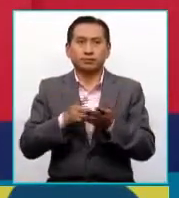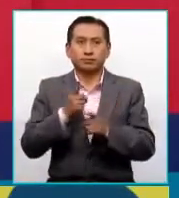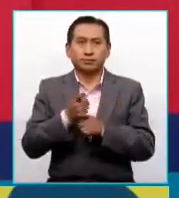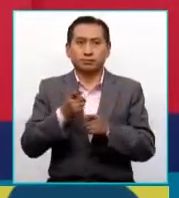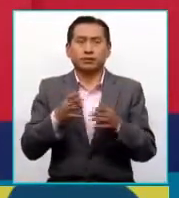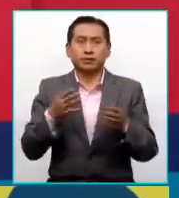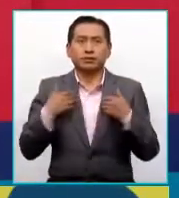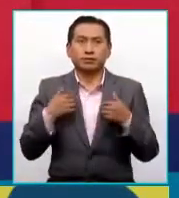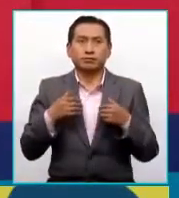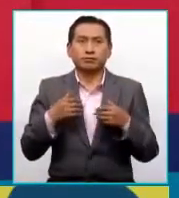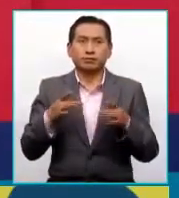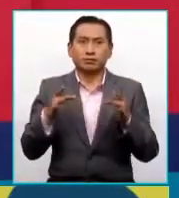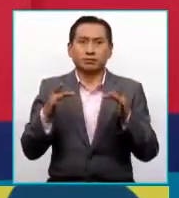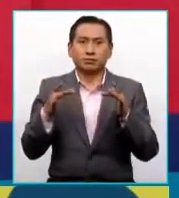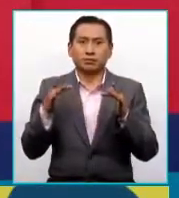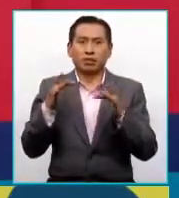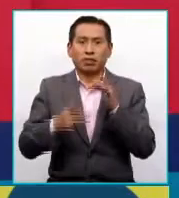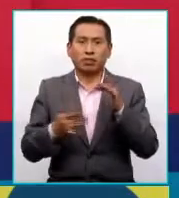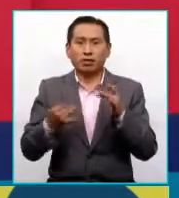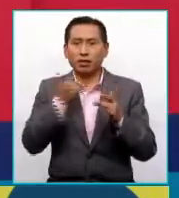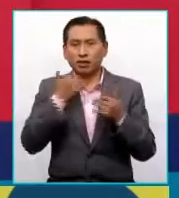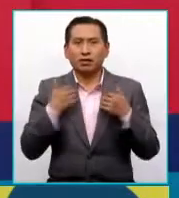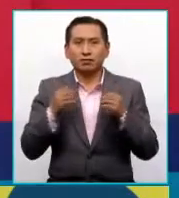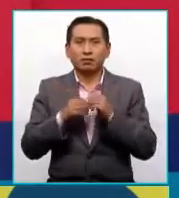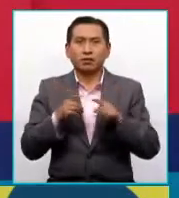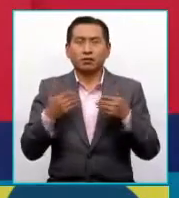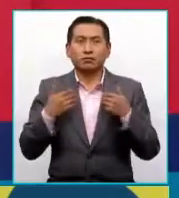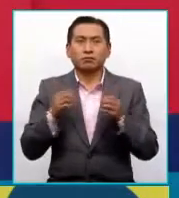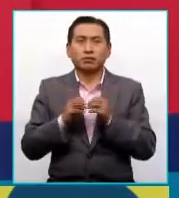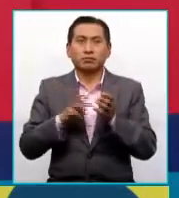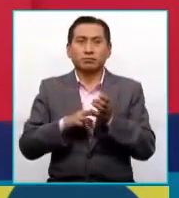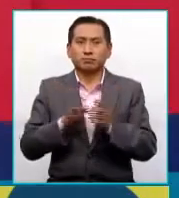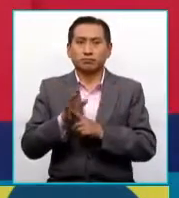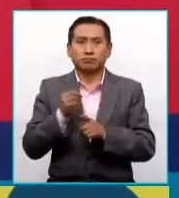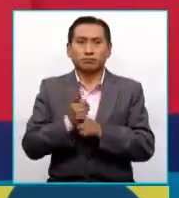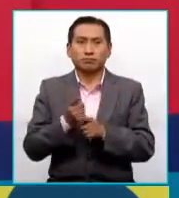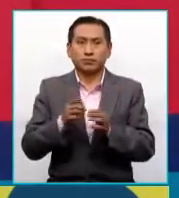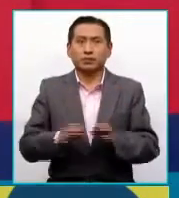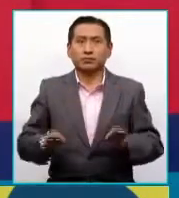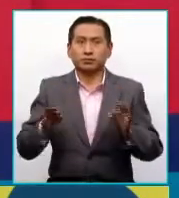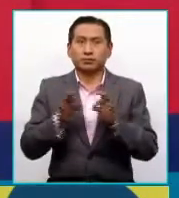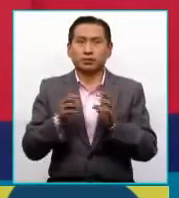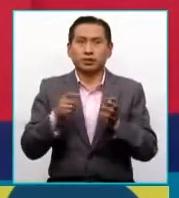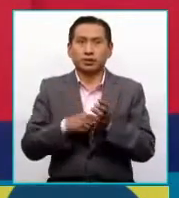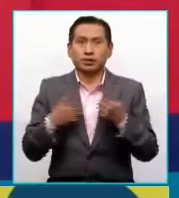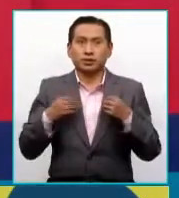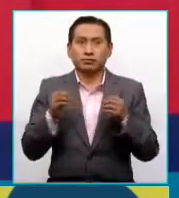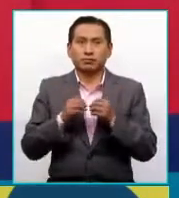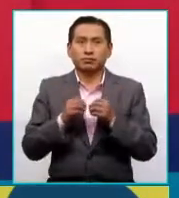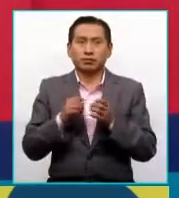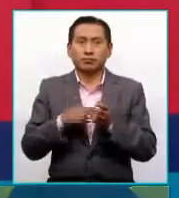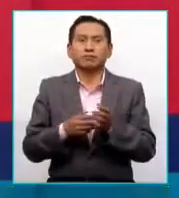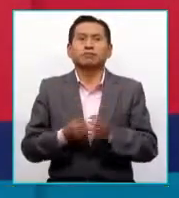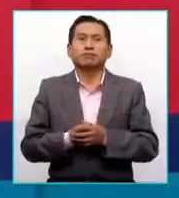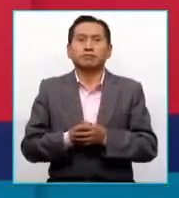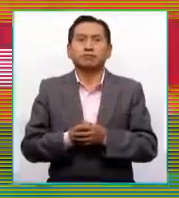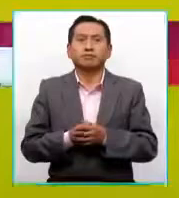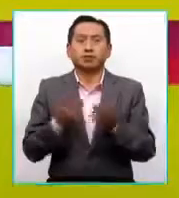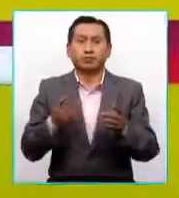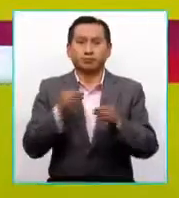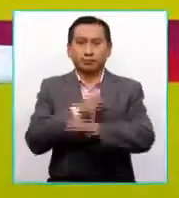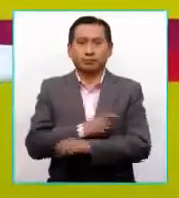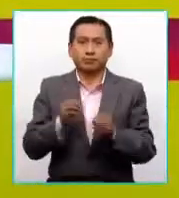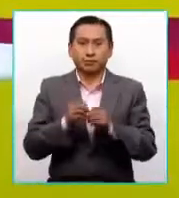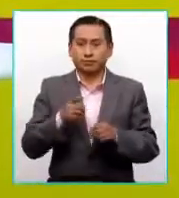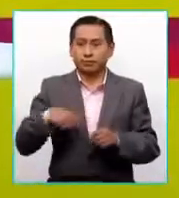que se nos ha ido pues la señal en vivo, sin embargo ya está dado pues el tema fundamental sobre lo que va a tratar Steam Media. Hacemos una pausa